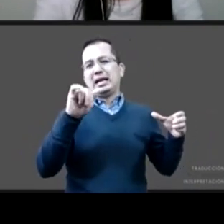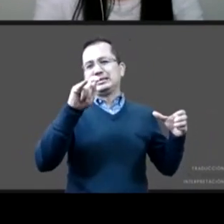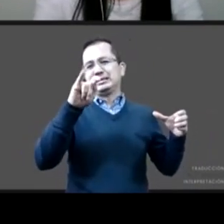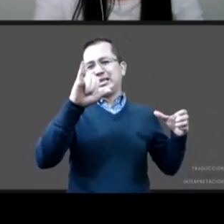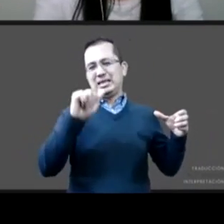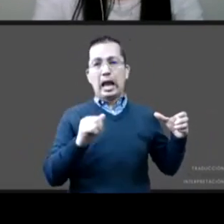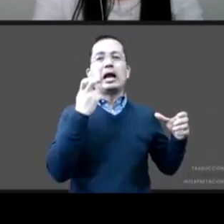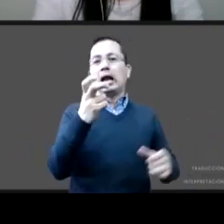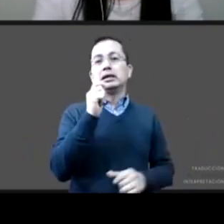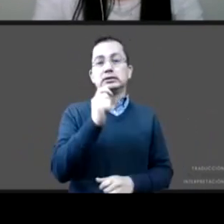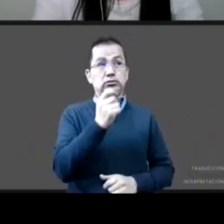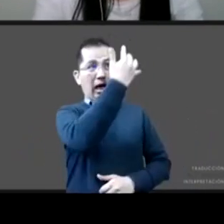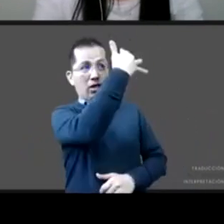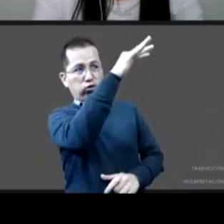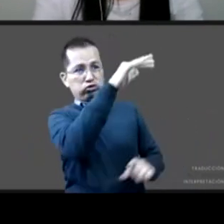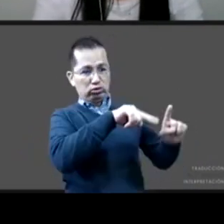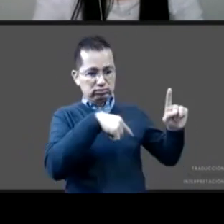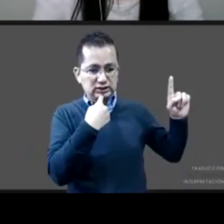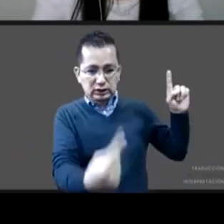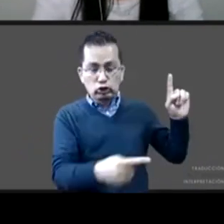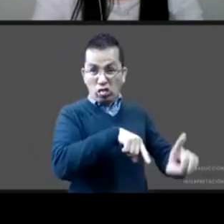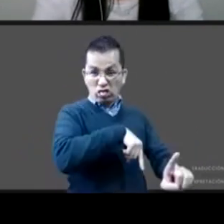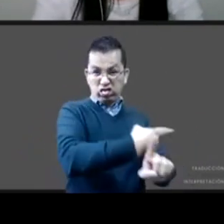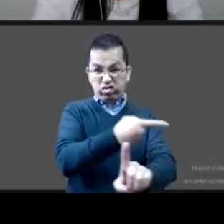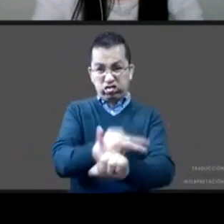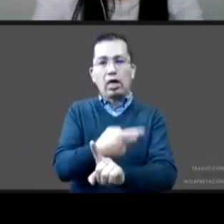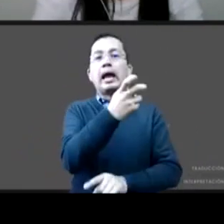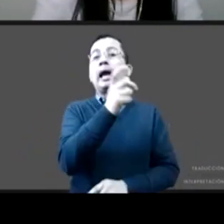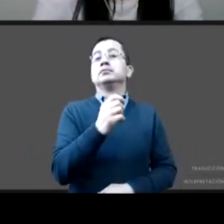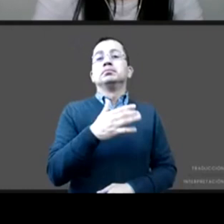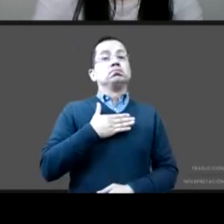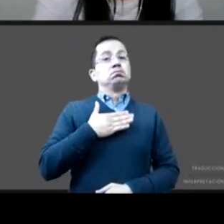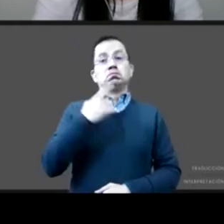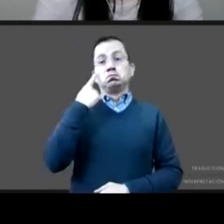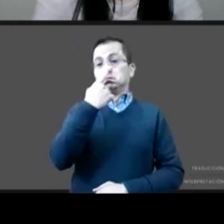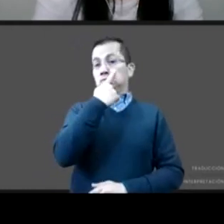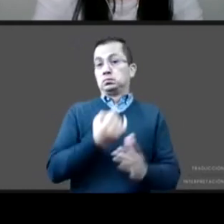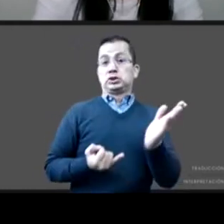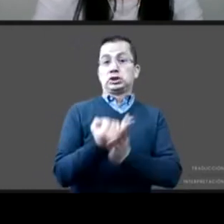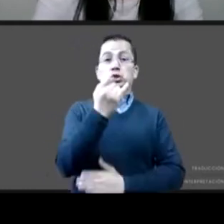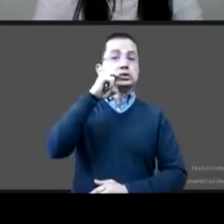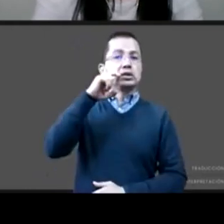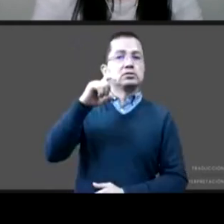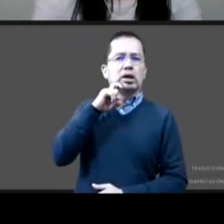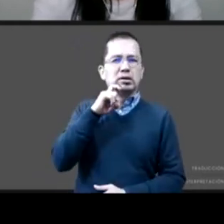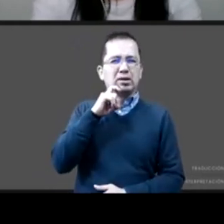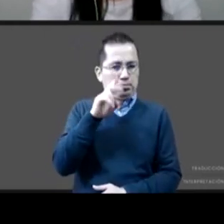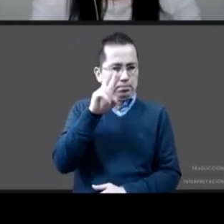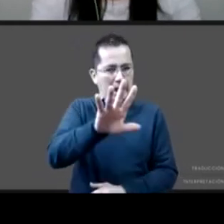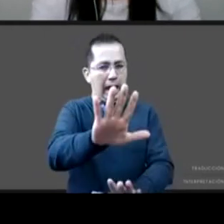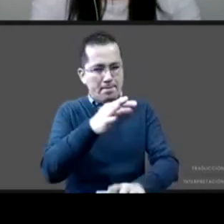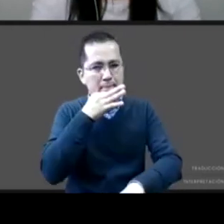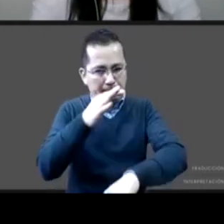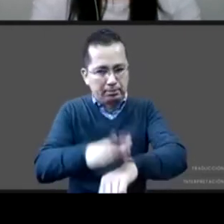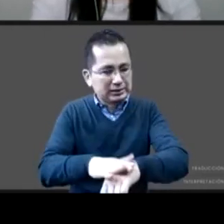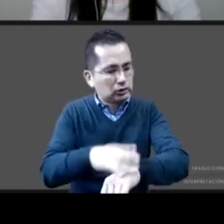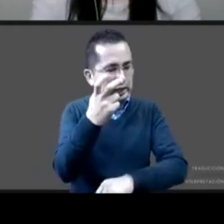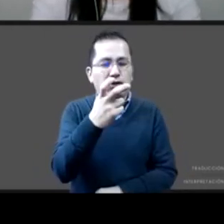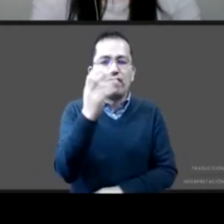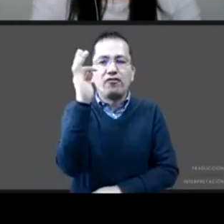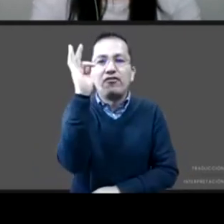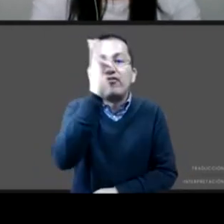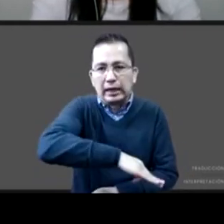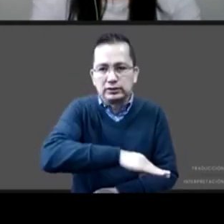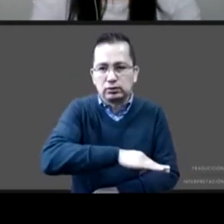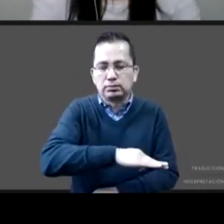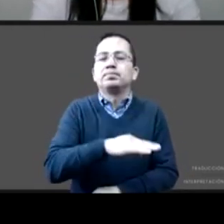Me adelanto para decir que esto es una total falsedad, no hay, digo, por supuesto que puede por ahí circular en redes sociales, pero sí creo